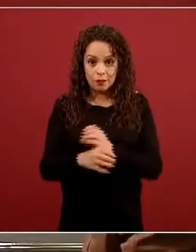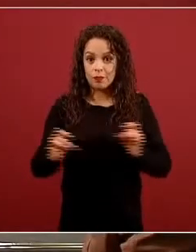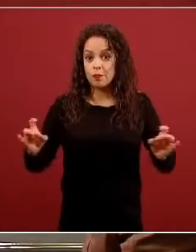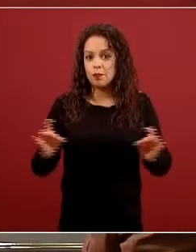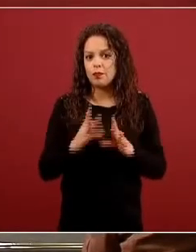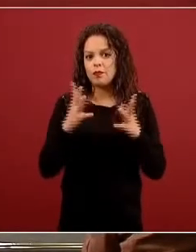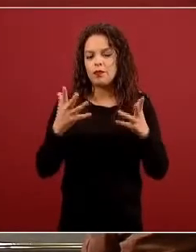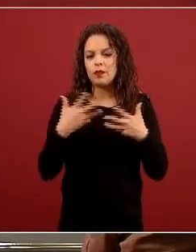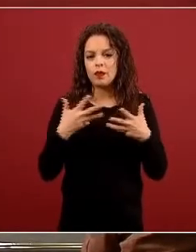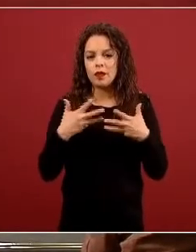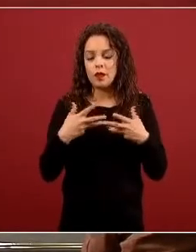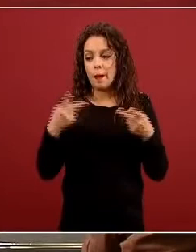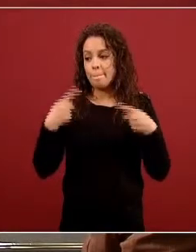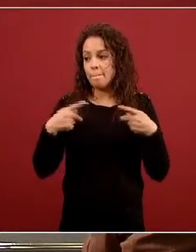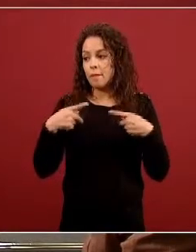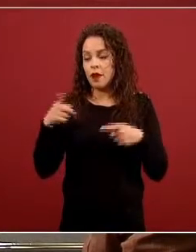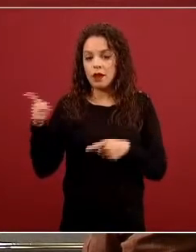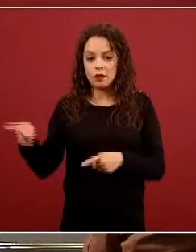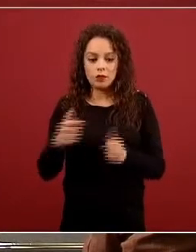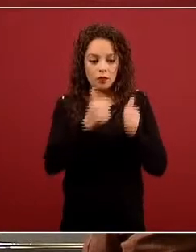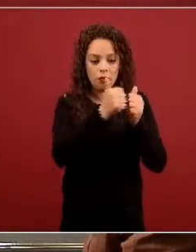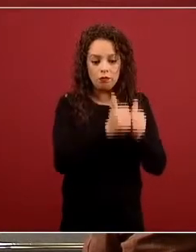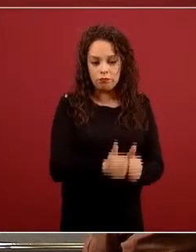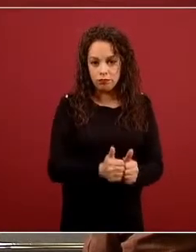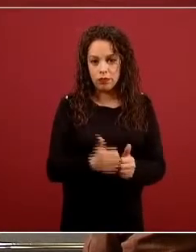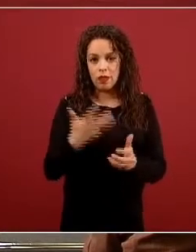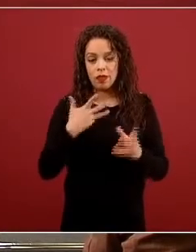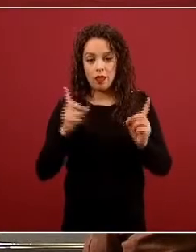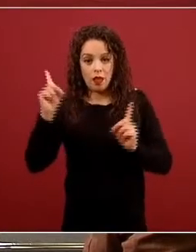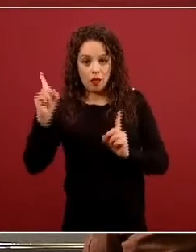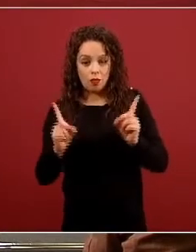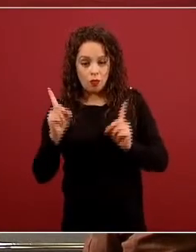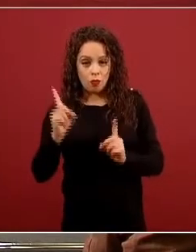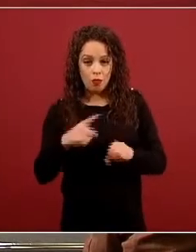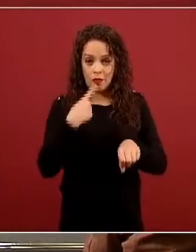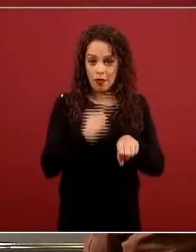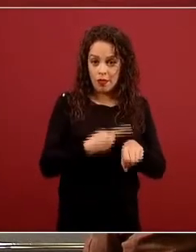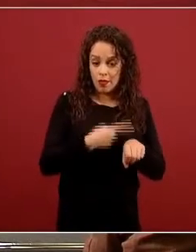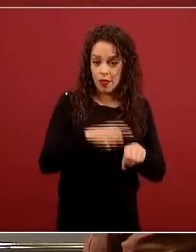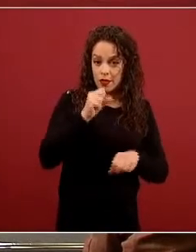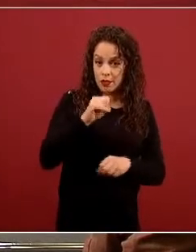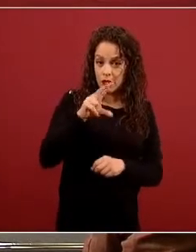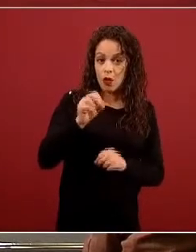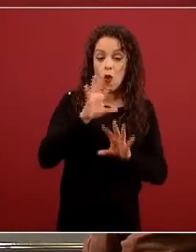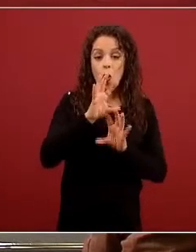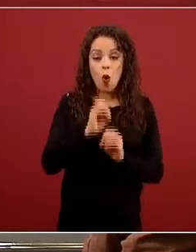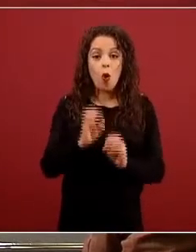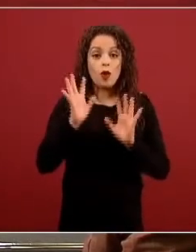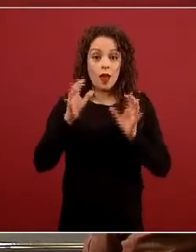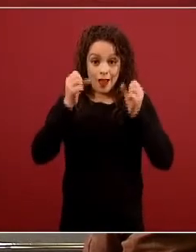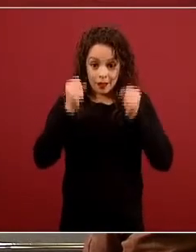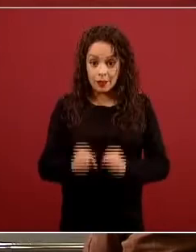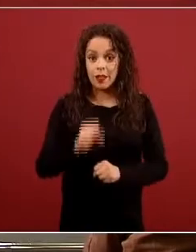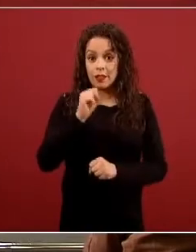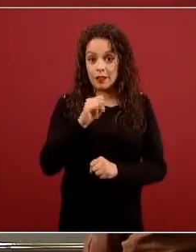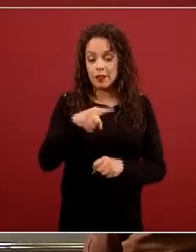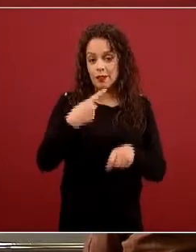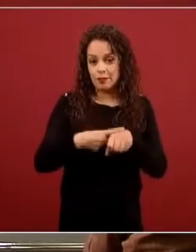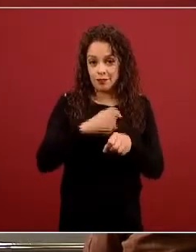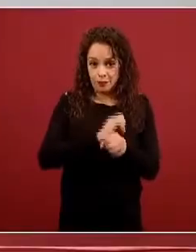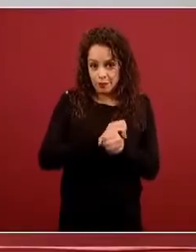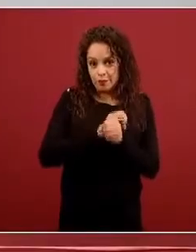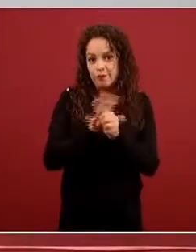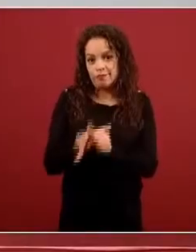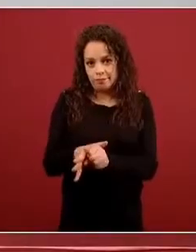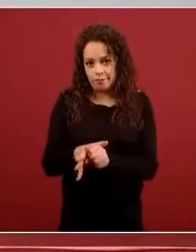alguna persona con sospecha o con diagnóstico de coronavirus son seguras, y son seguras desde un